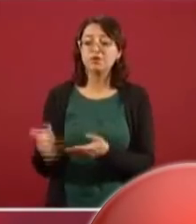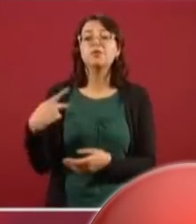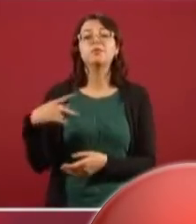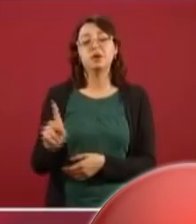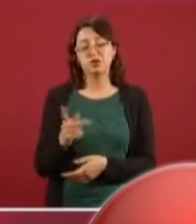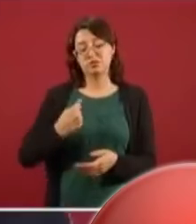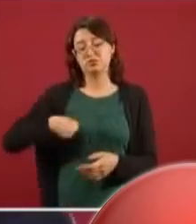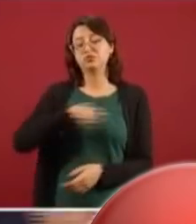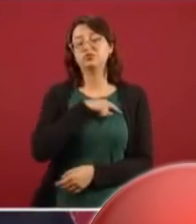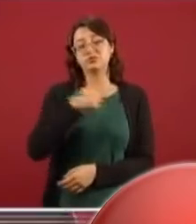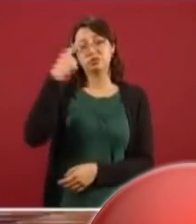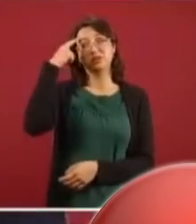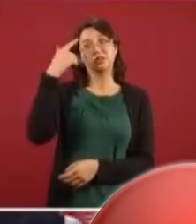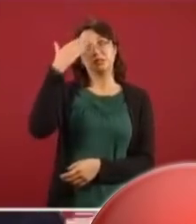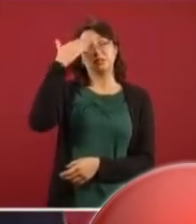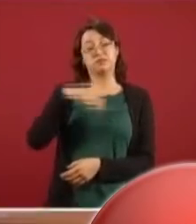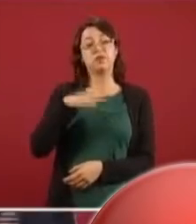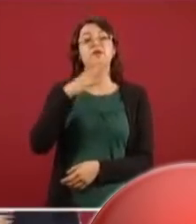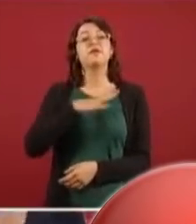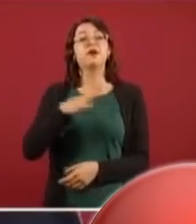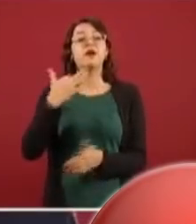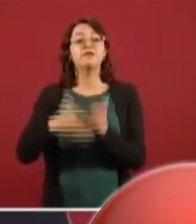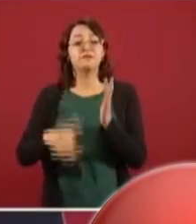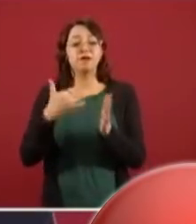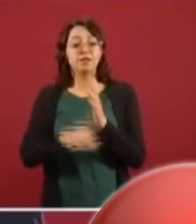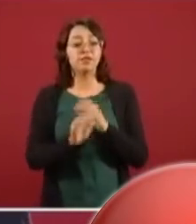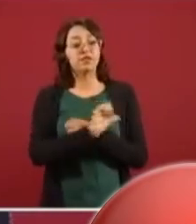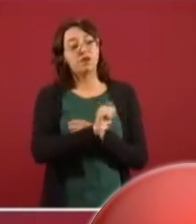conscientes de que tenemos que avanzar en